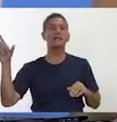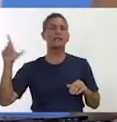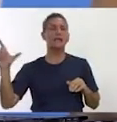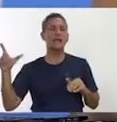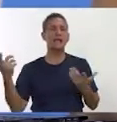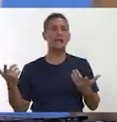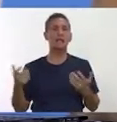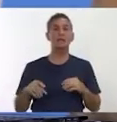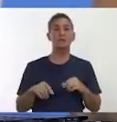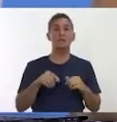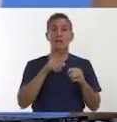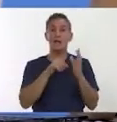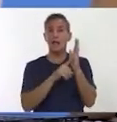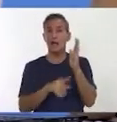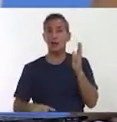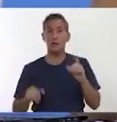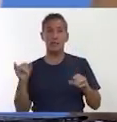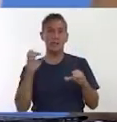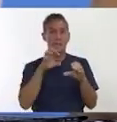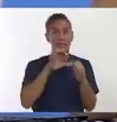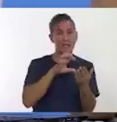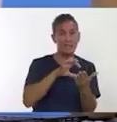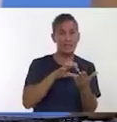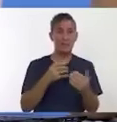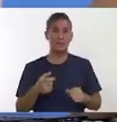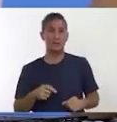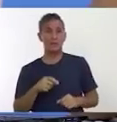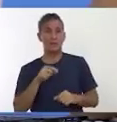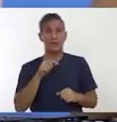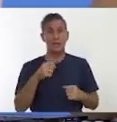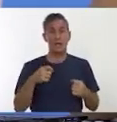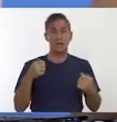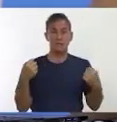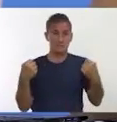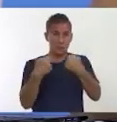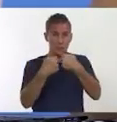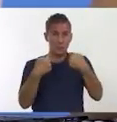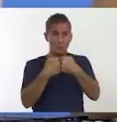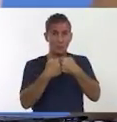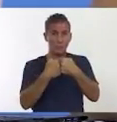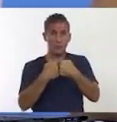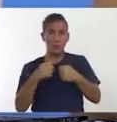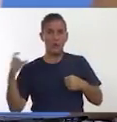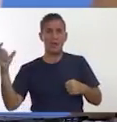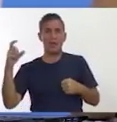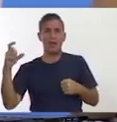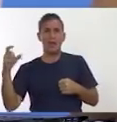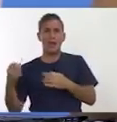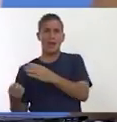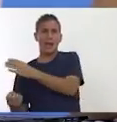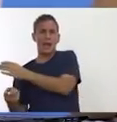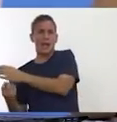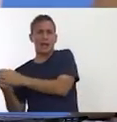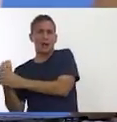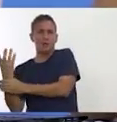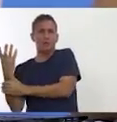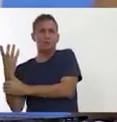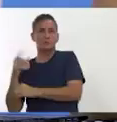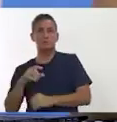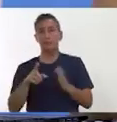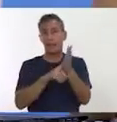sentido de esa corriente inducida es tal que su efecto se opone a la causa que